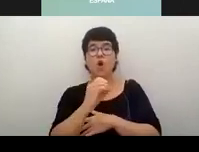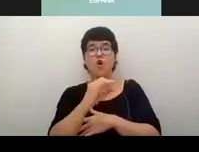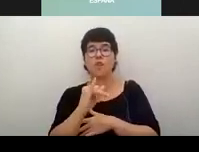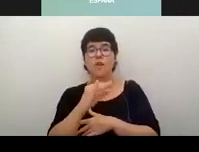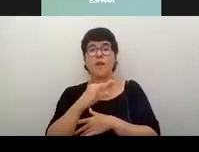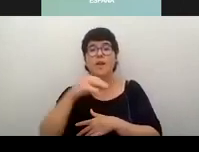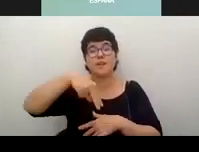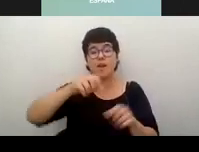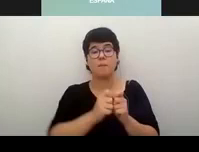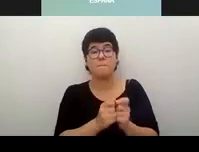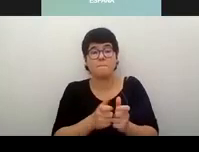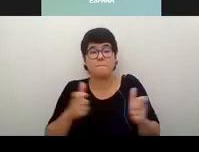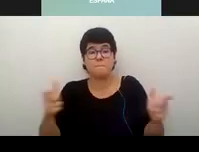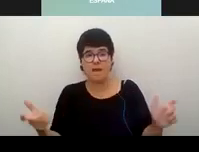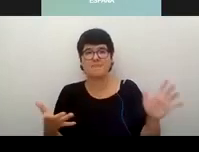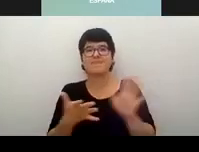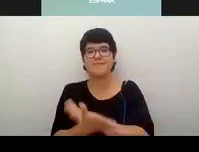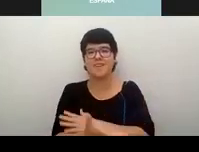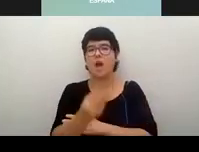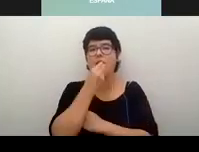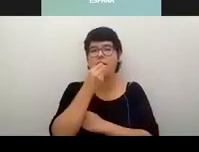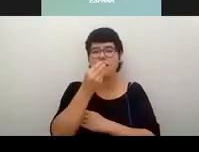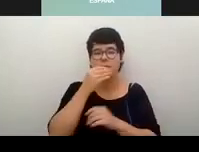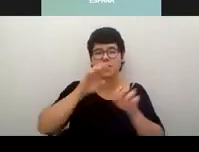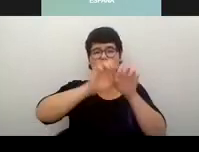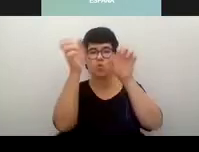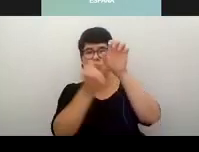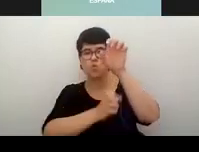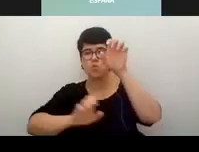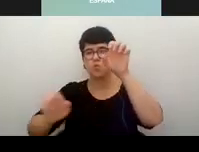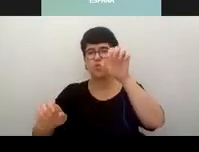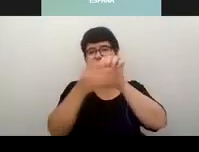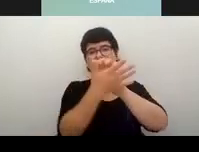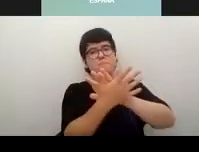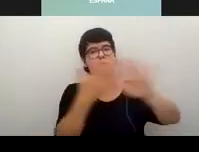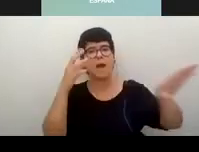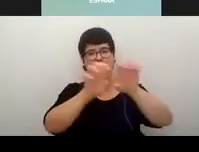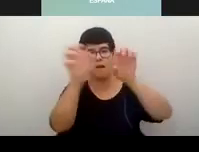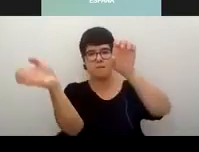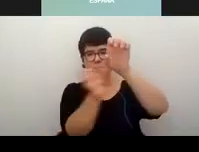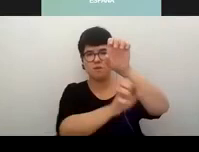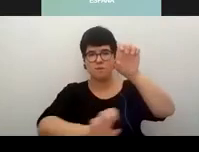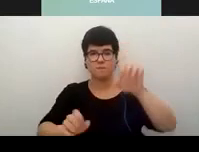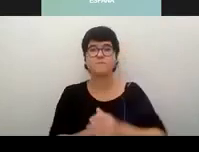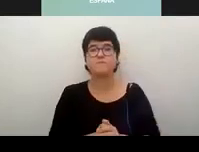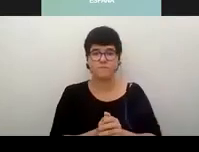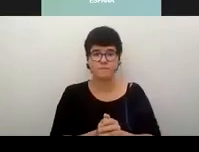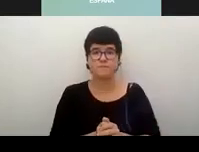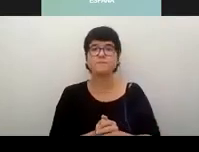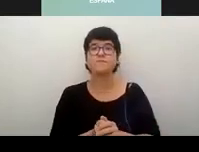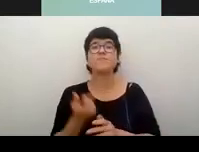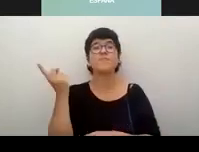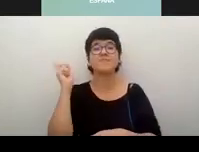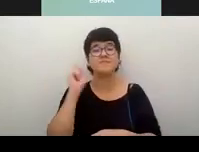intestinal, la velocidad a la que el alimento transita a nivel del intestino y aumenta también